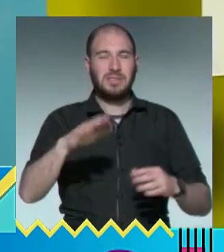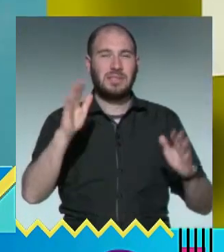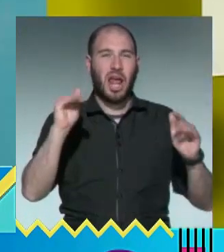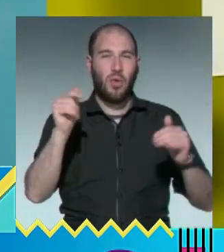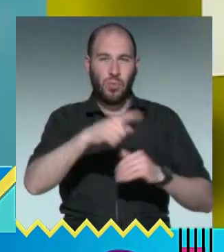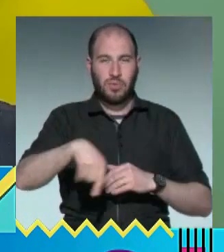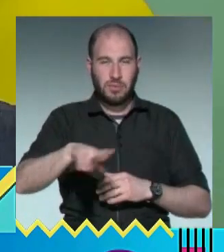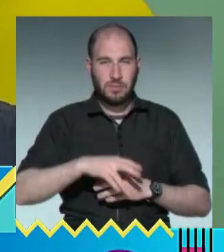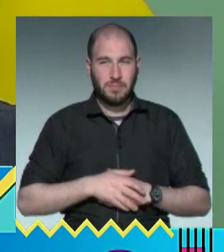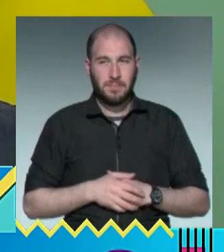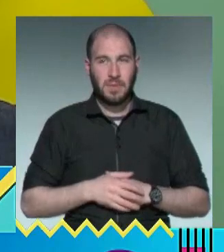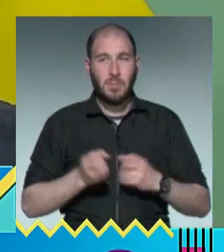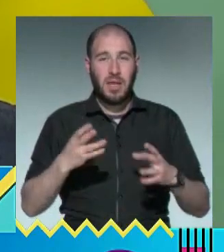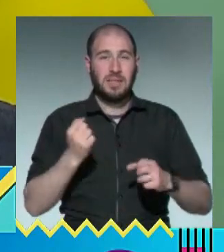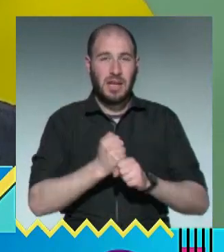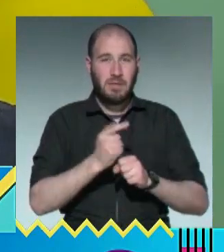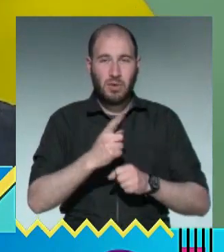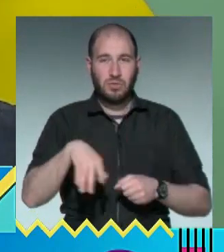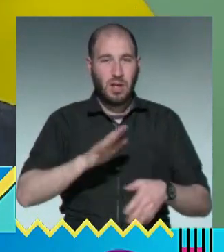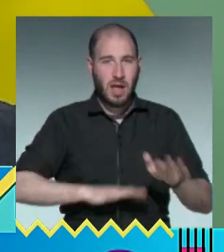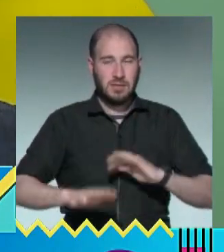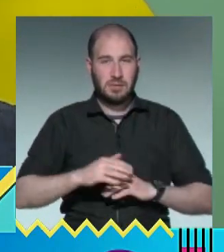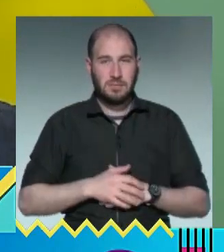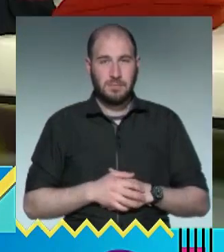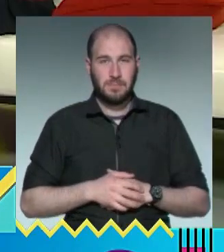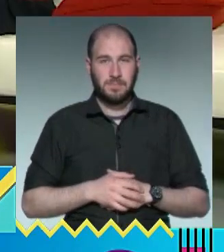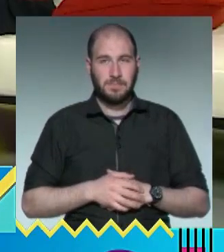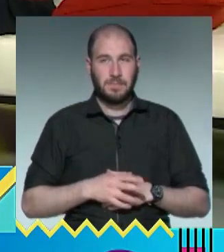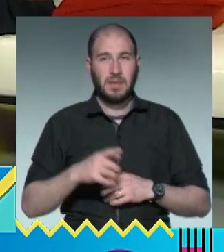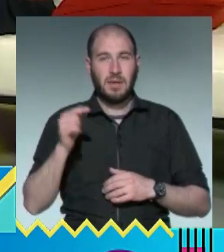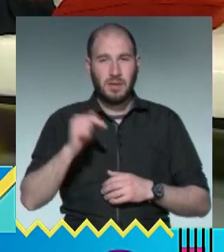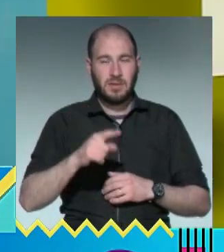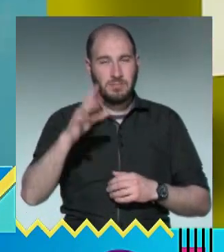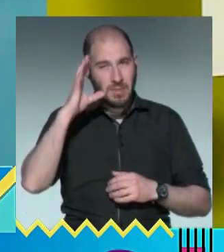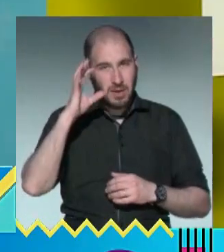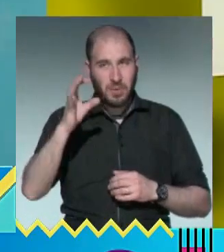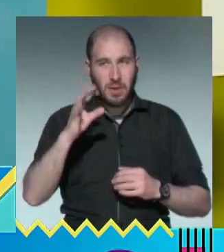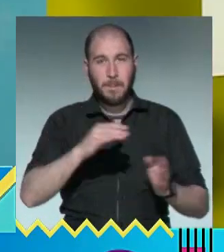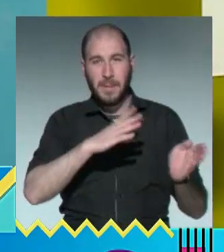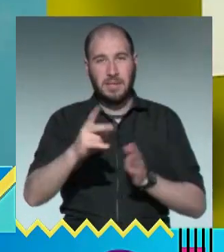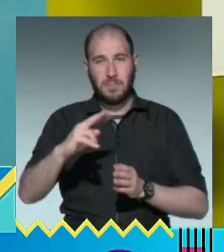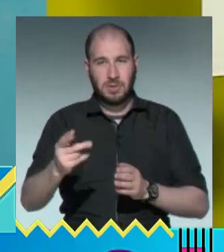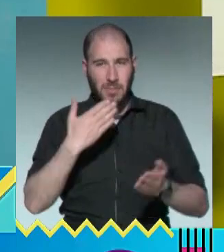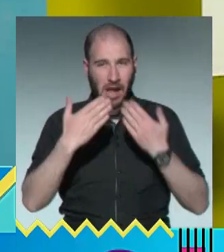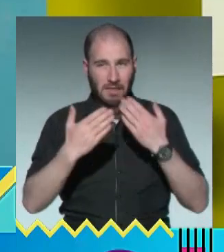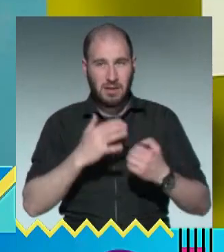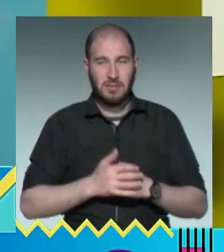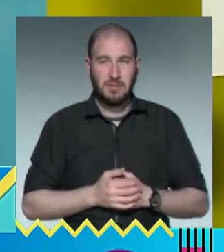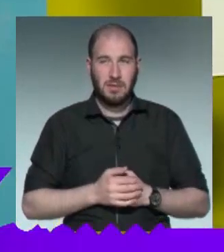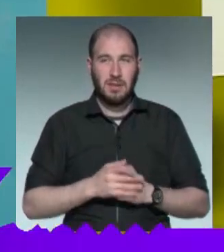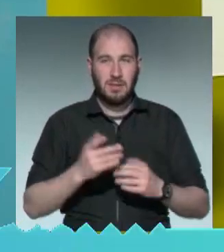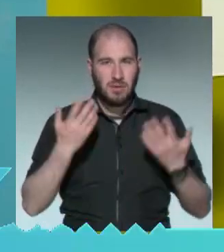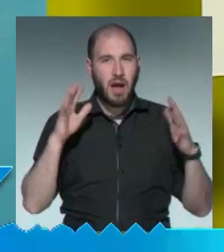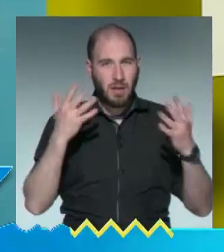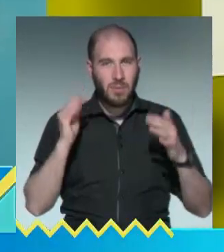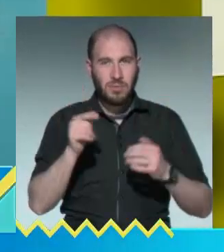saludaba por el trabajo que estábamos haciendo, ¿no? Bien, ahí me quiero quedar para retomar en el próximo bloque y sí, se los